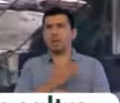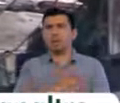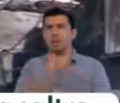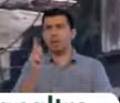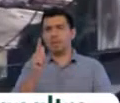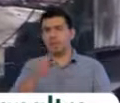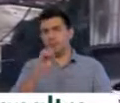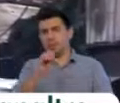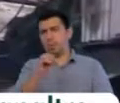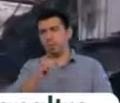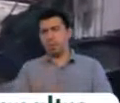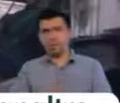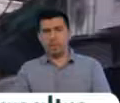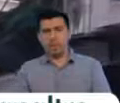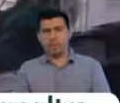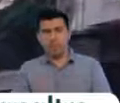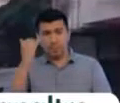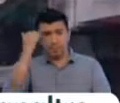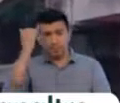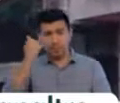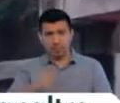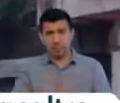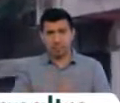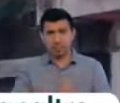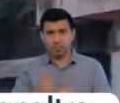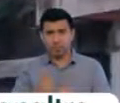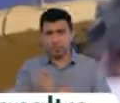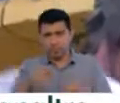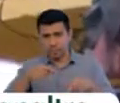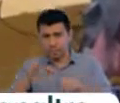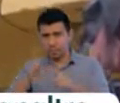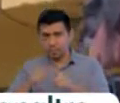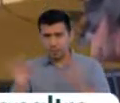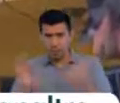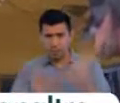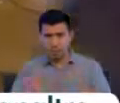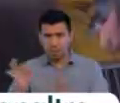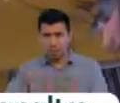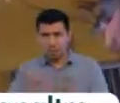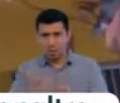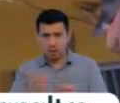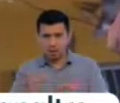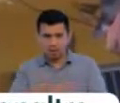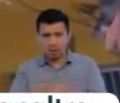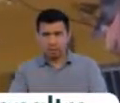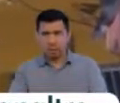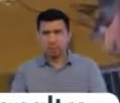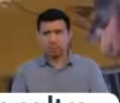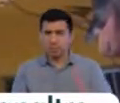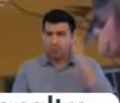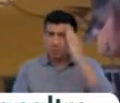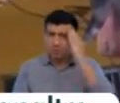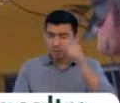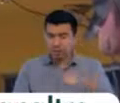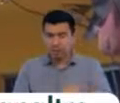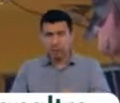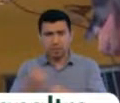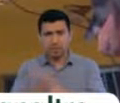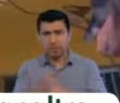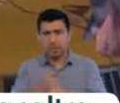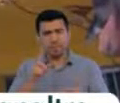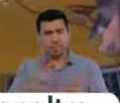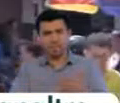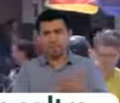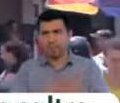febrero la idea es que ellos vayan organizándose y teniendo claro que esa actividad pues tarde o